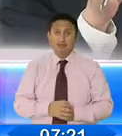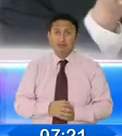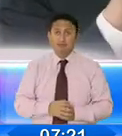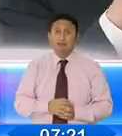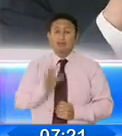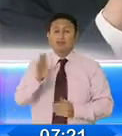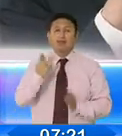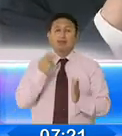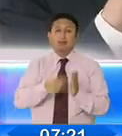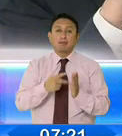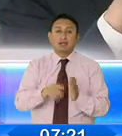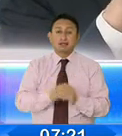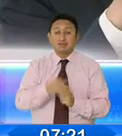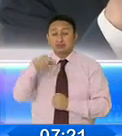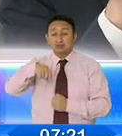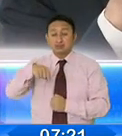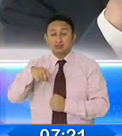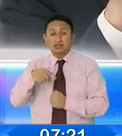fin de semana, secretario?